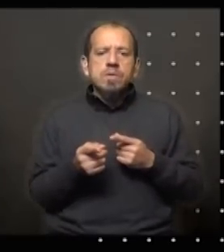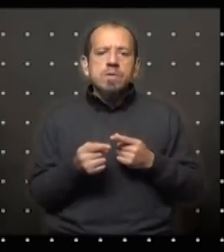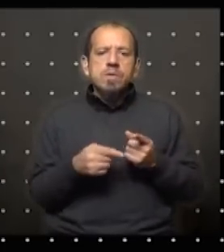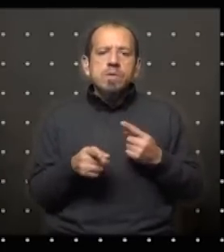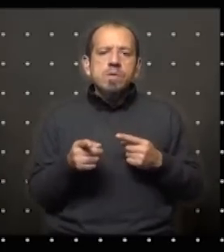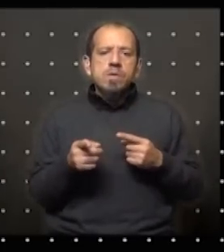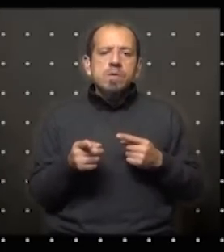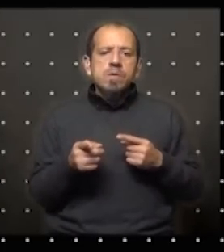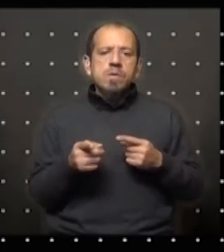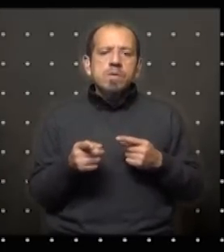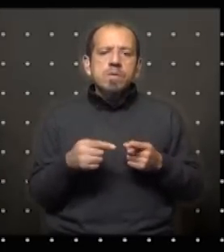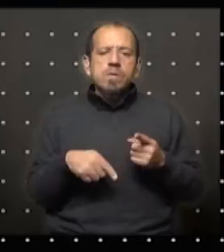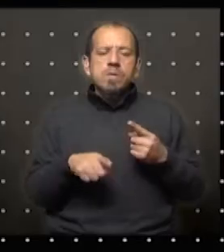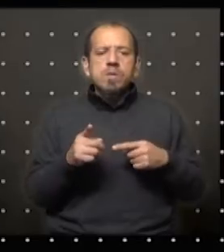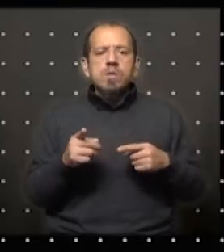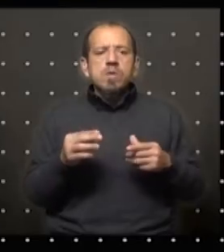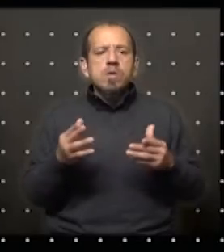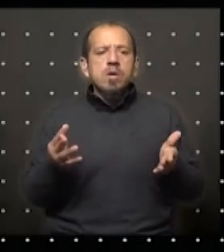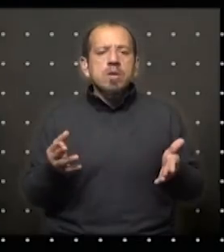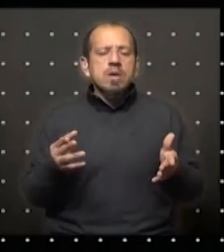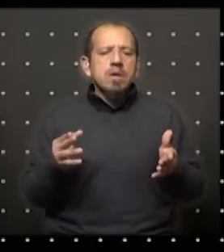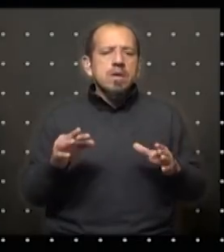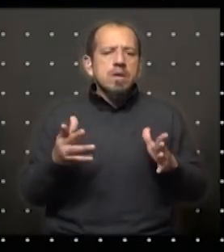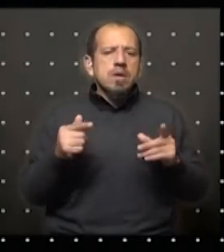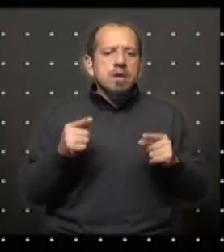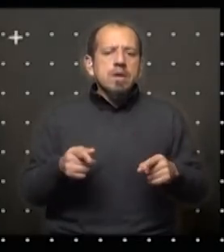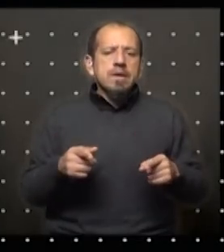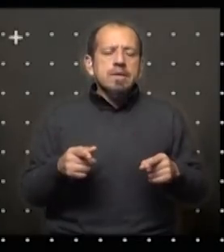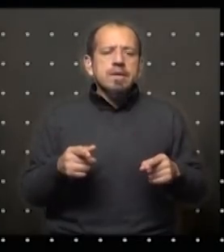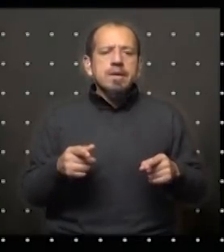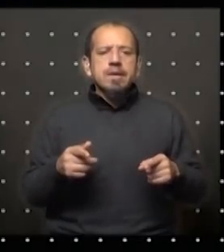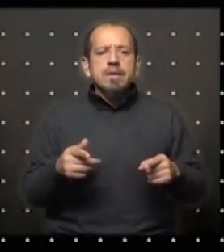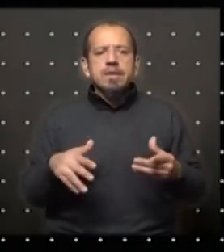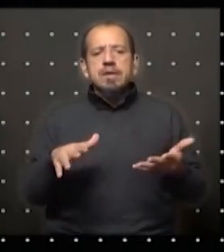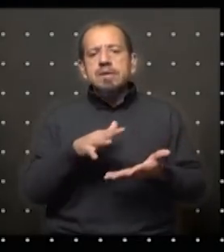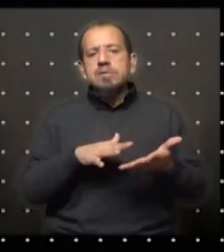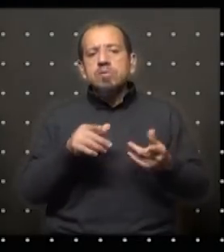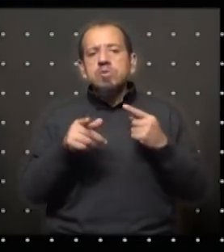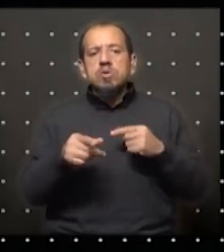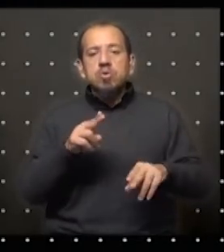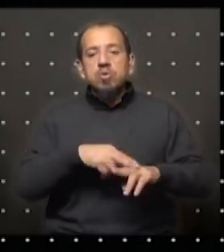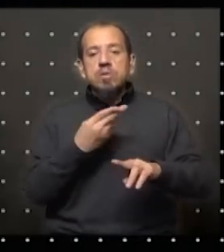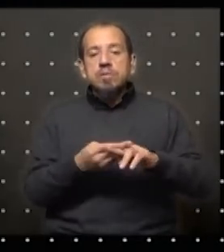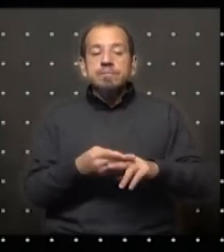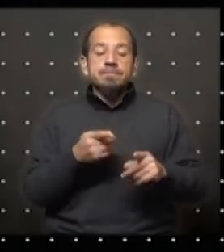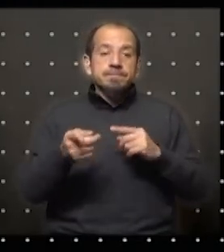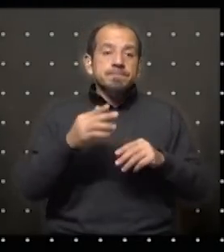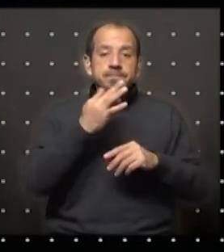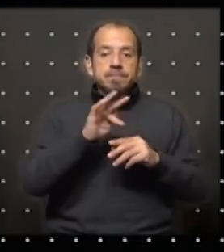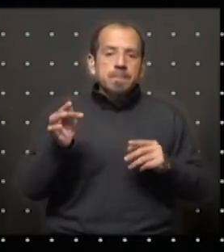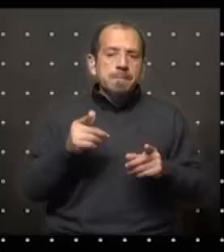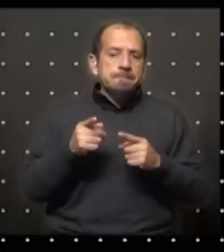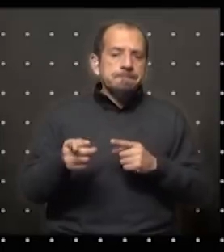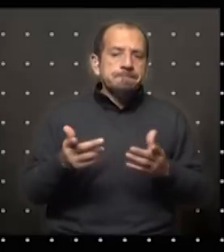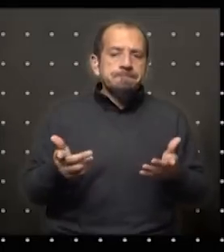allá de la represión de los hechos en sí sino puntualmente a este tipo de episodios que se reiteran en el tiempo más allá